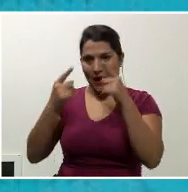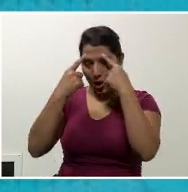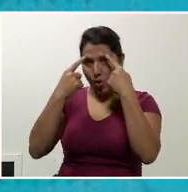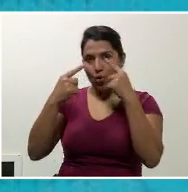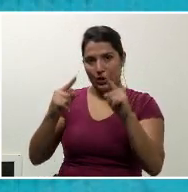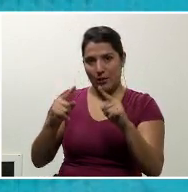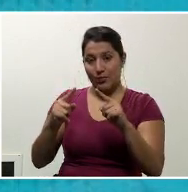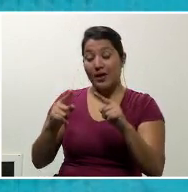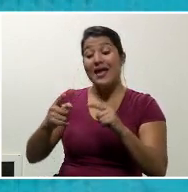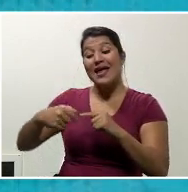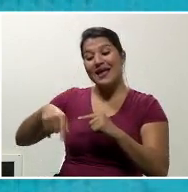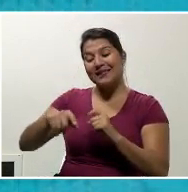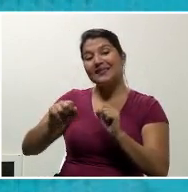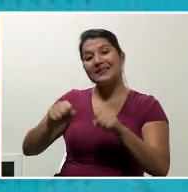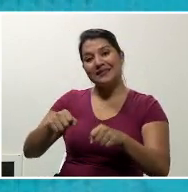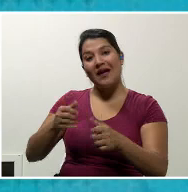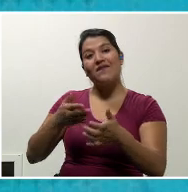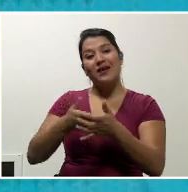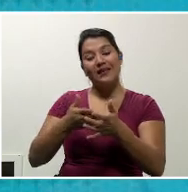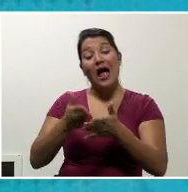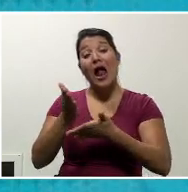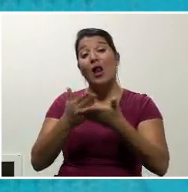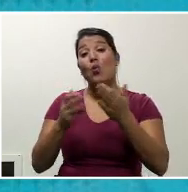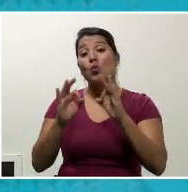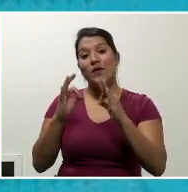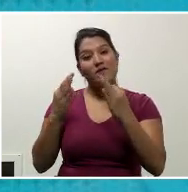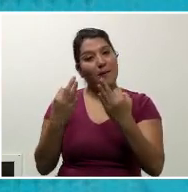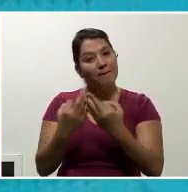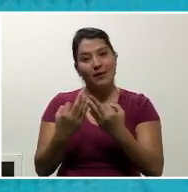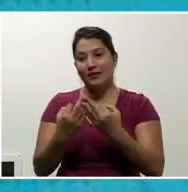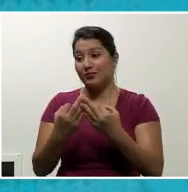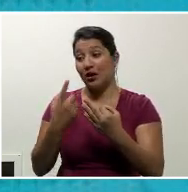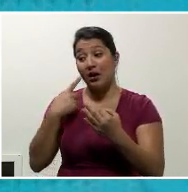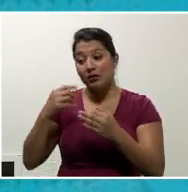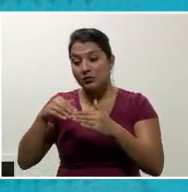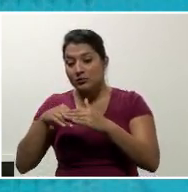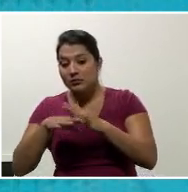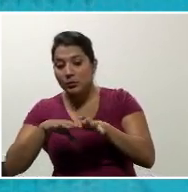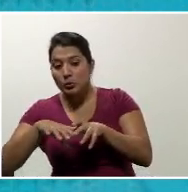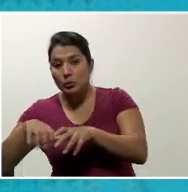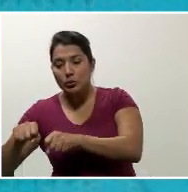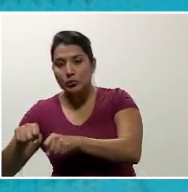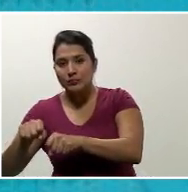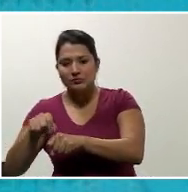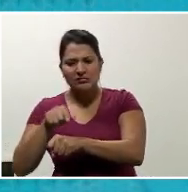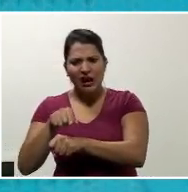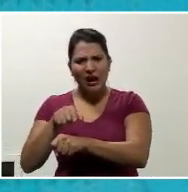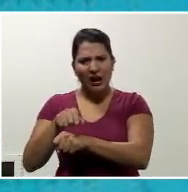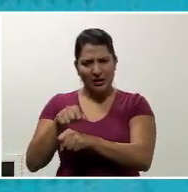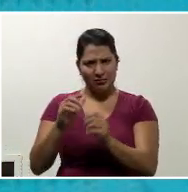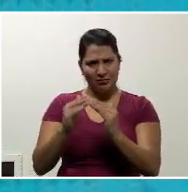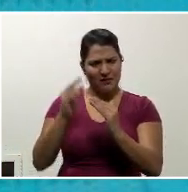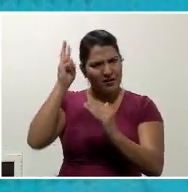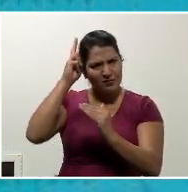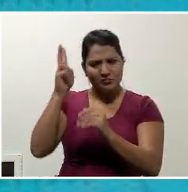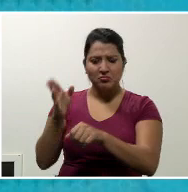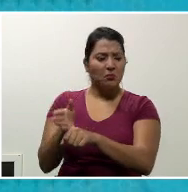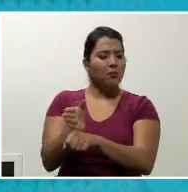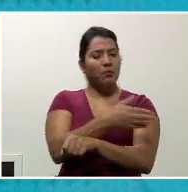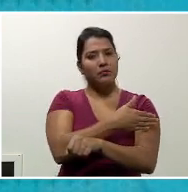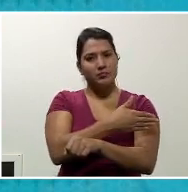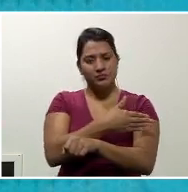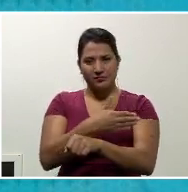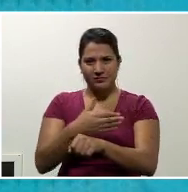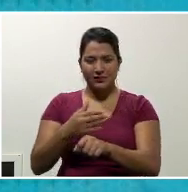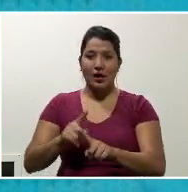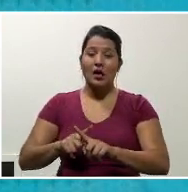se han visto afectados algunas familias que han tenido que dejar sus casas, pero que quizás no habitaban completamente